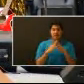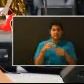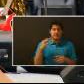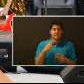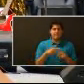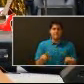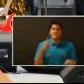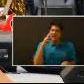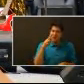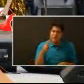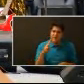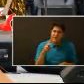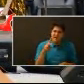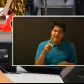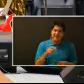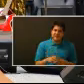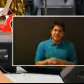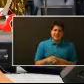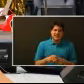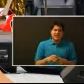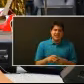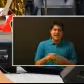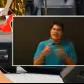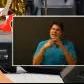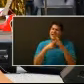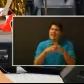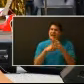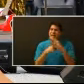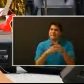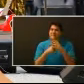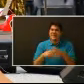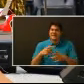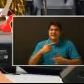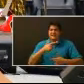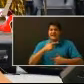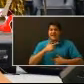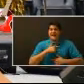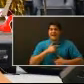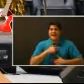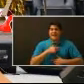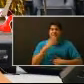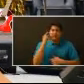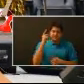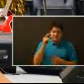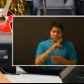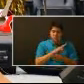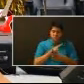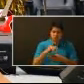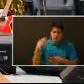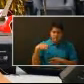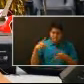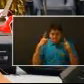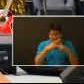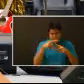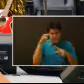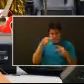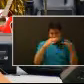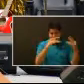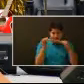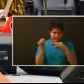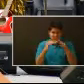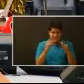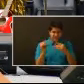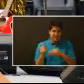arma es la que el Señor les mostró que ellos tenían para poder pelear esta batalla?